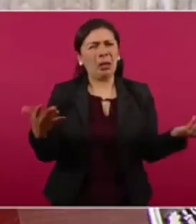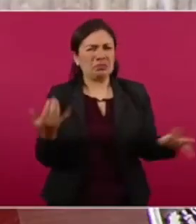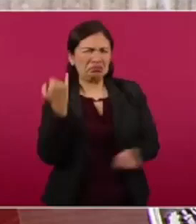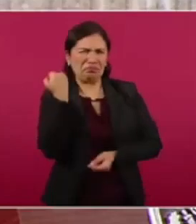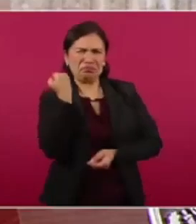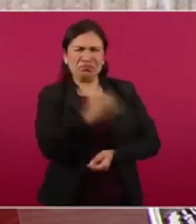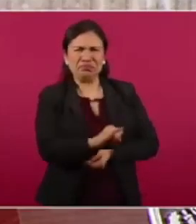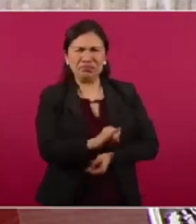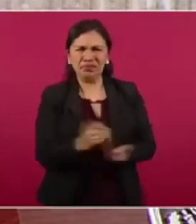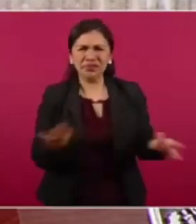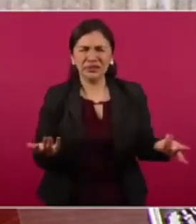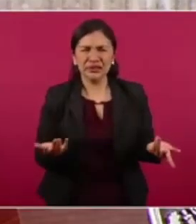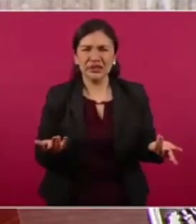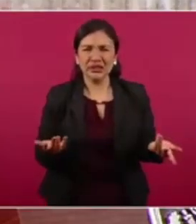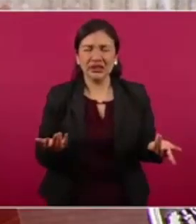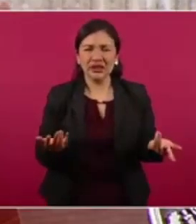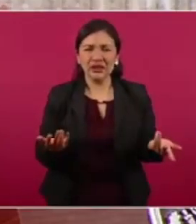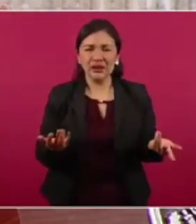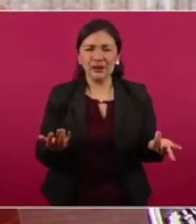Ahora,